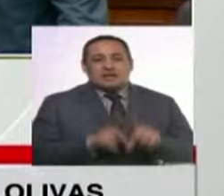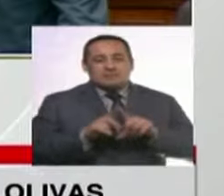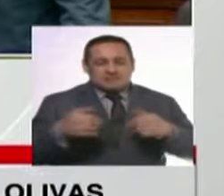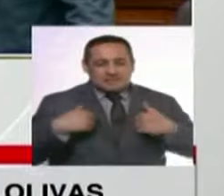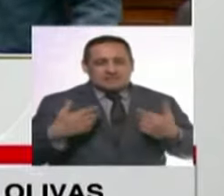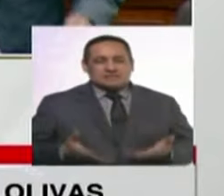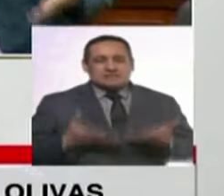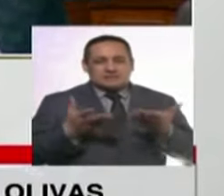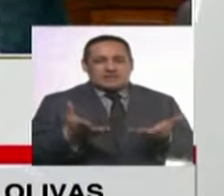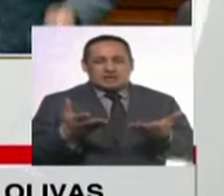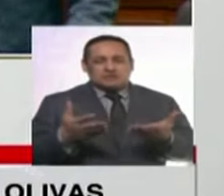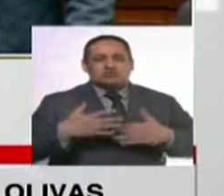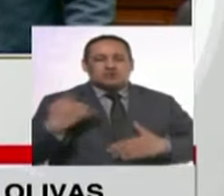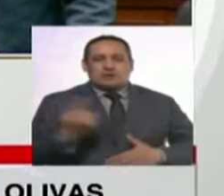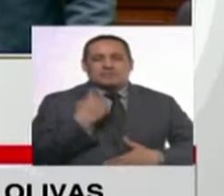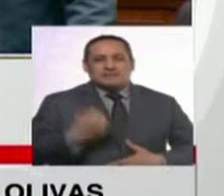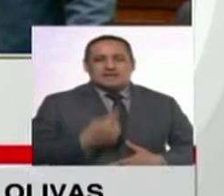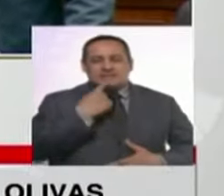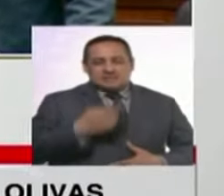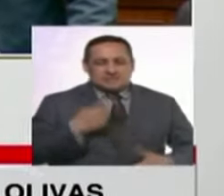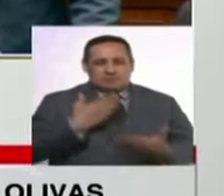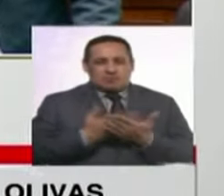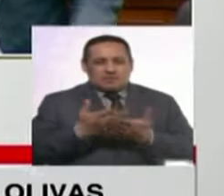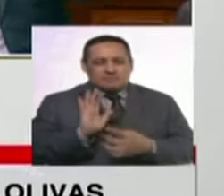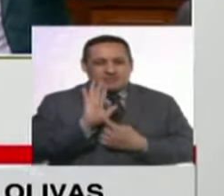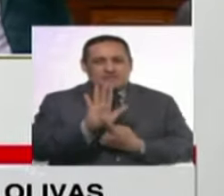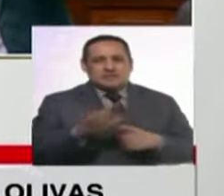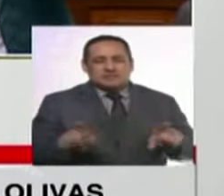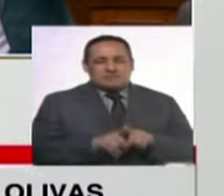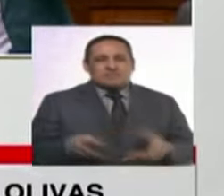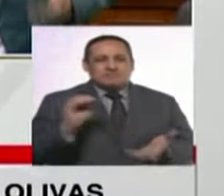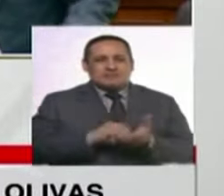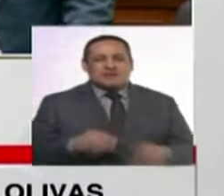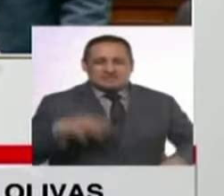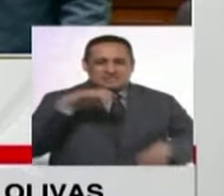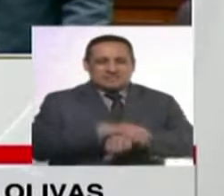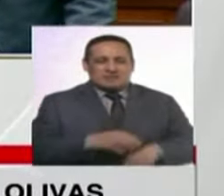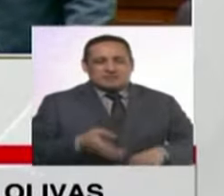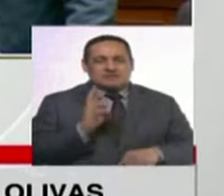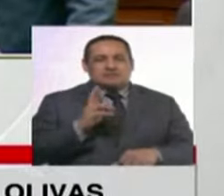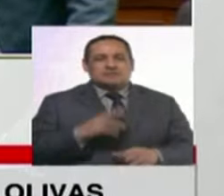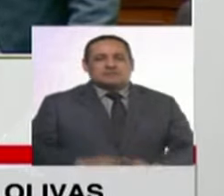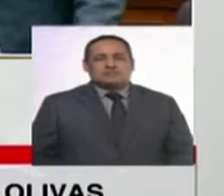desde ya solamente decirle demuestren la práctica y una vez más capture